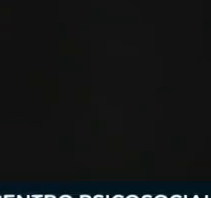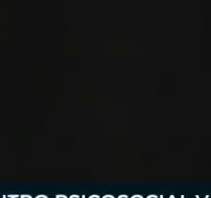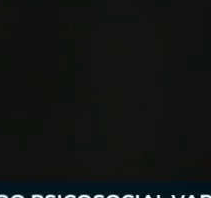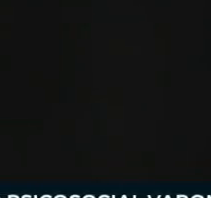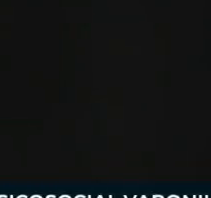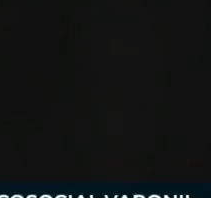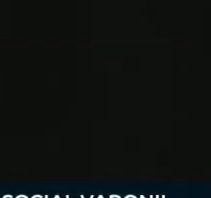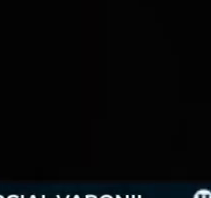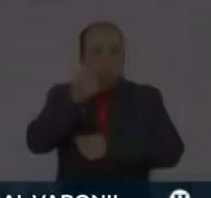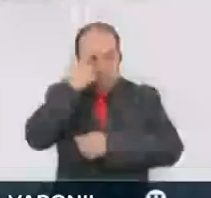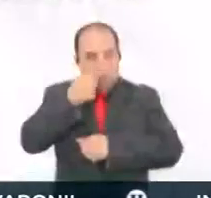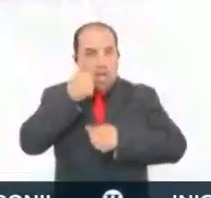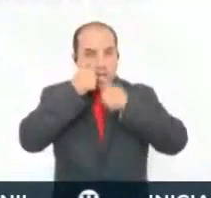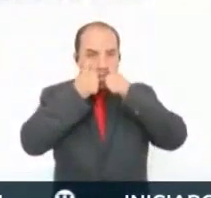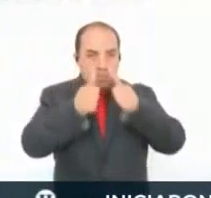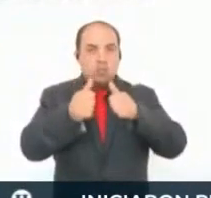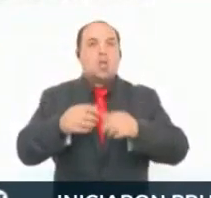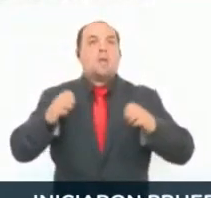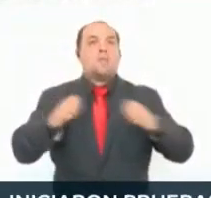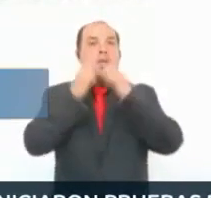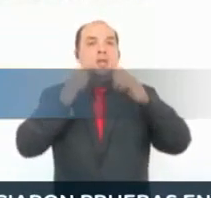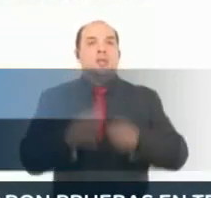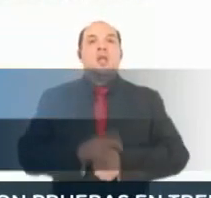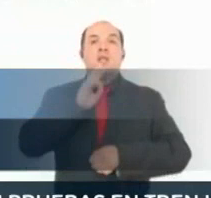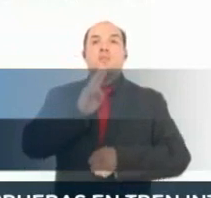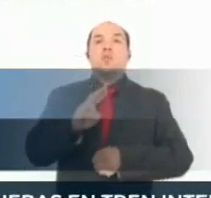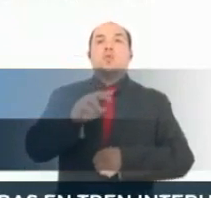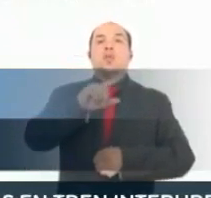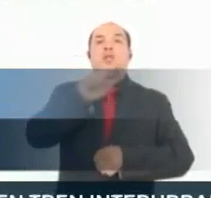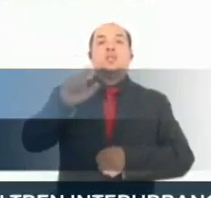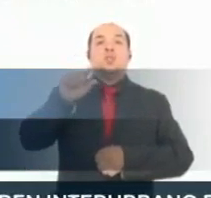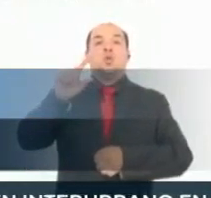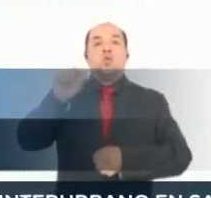este sector. Se ha dado respuesta a